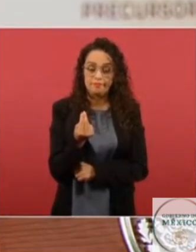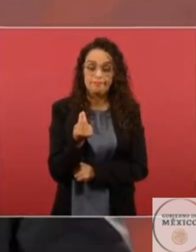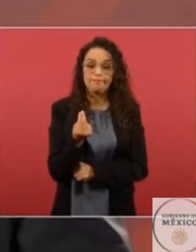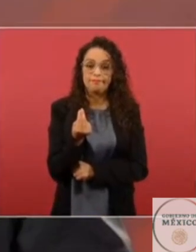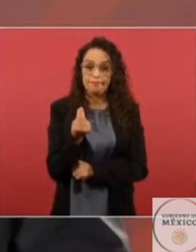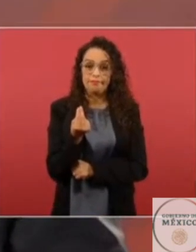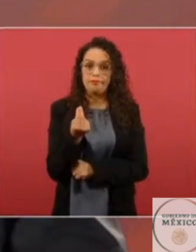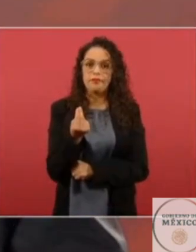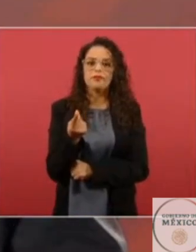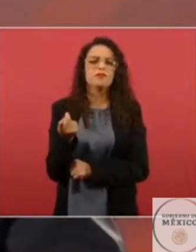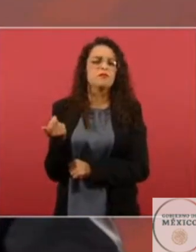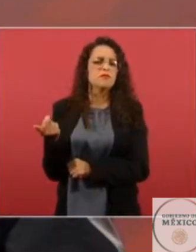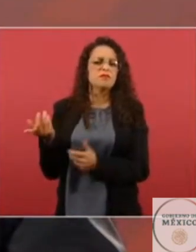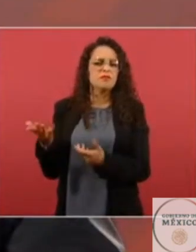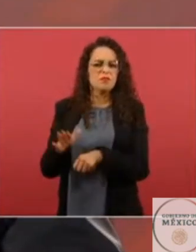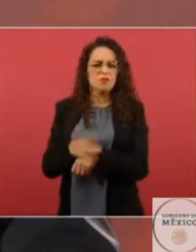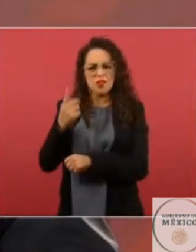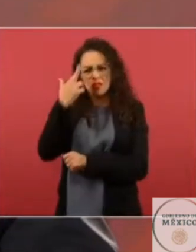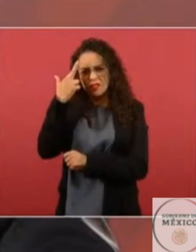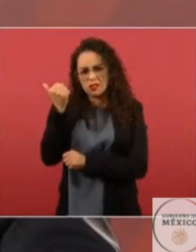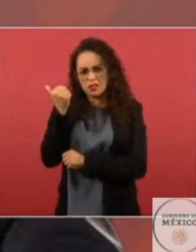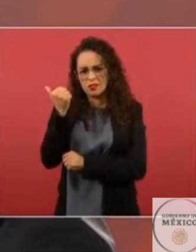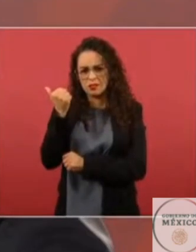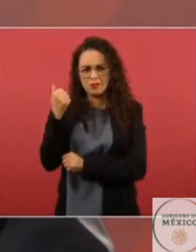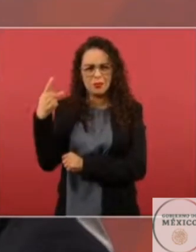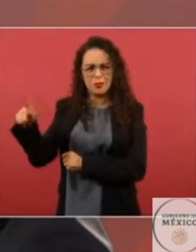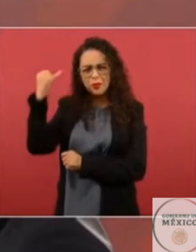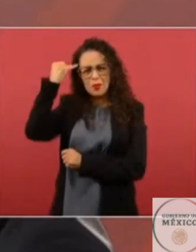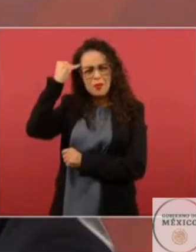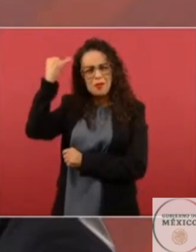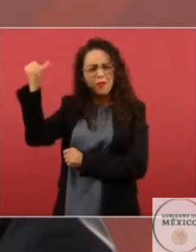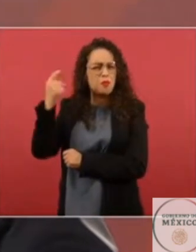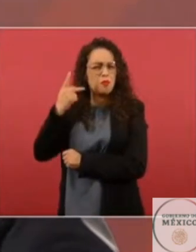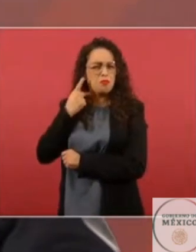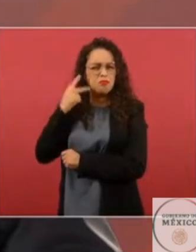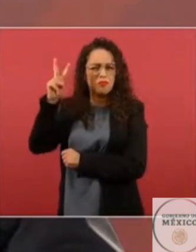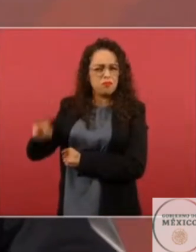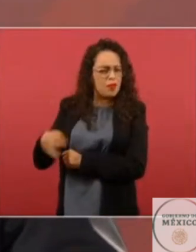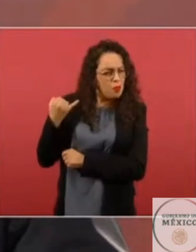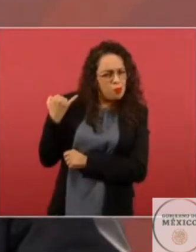se originó por una política absurda